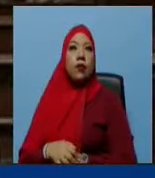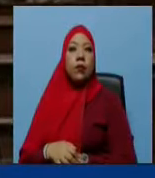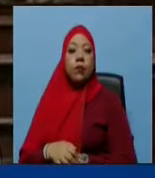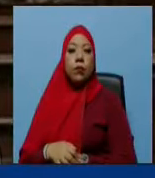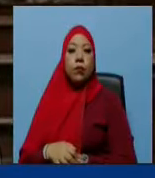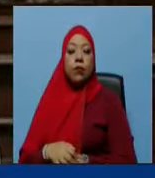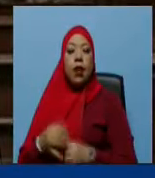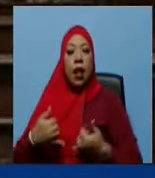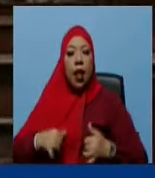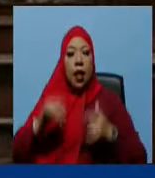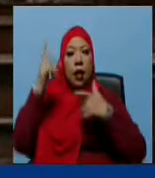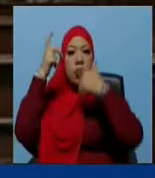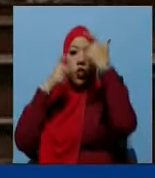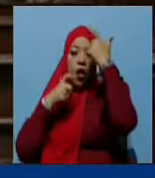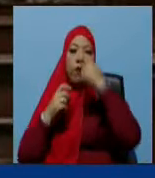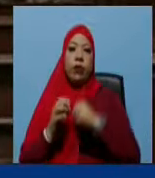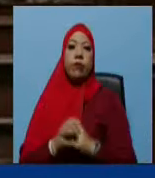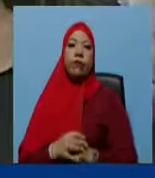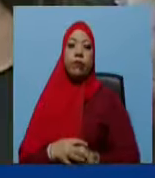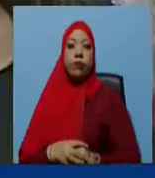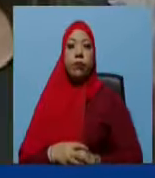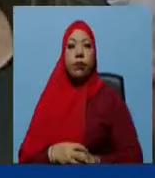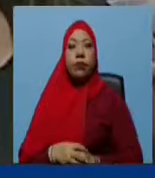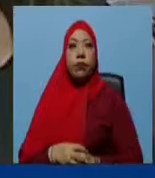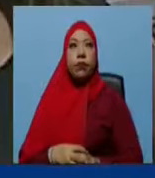Rosiné, Daniela.